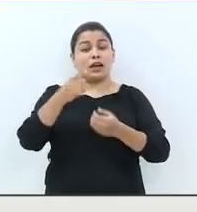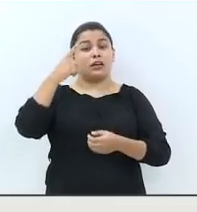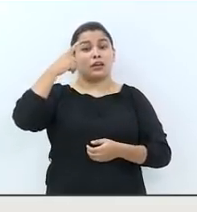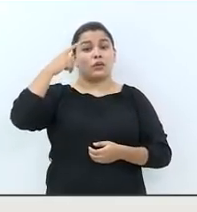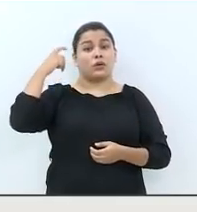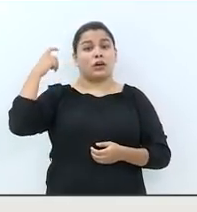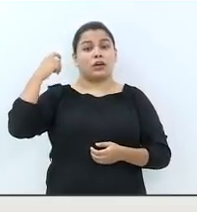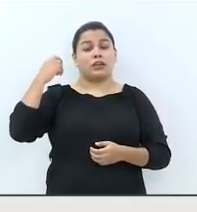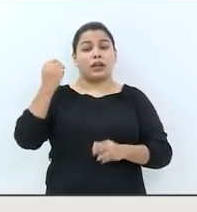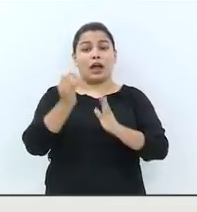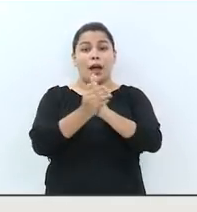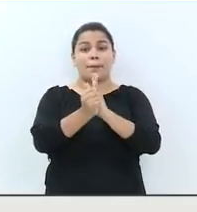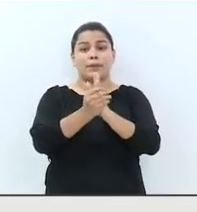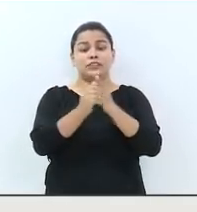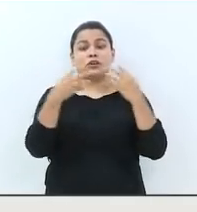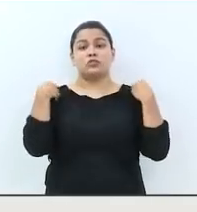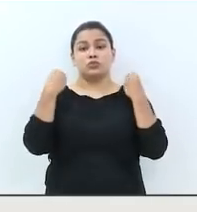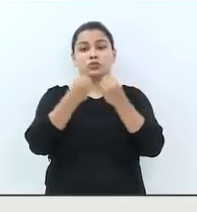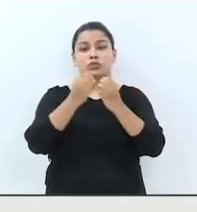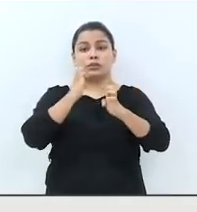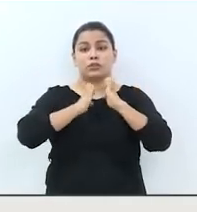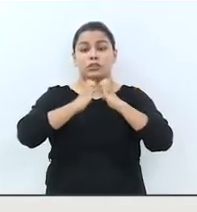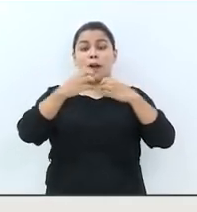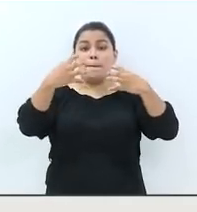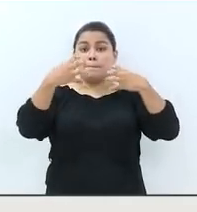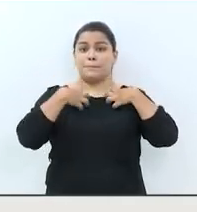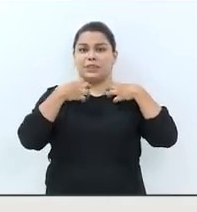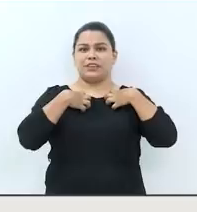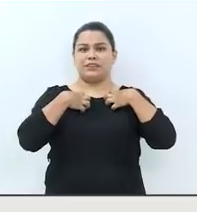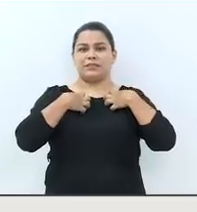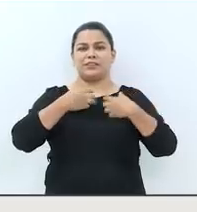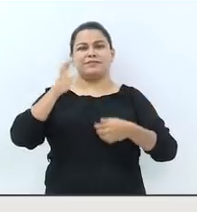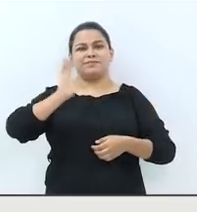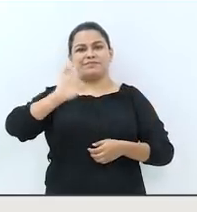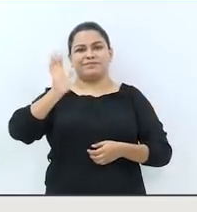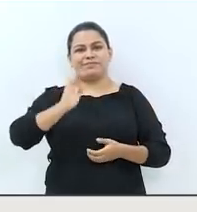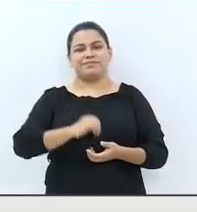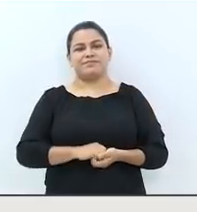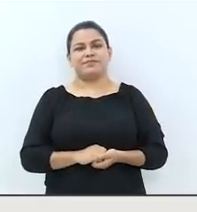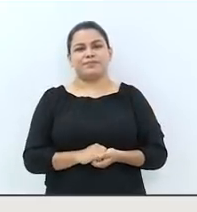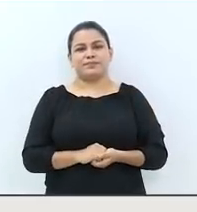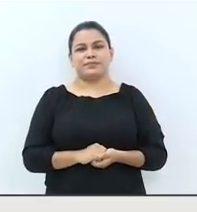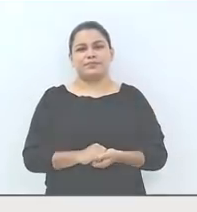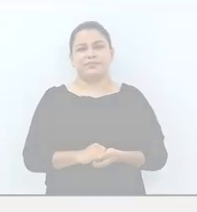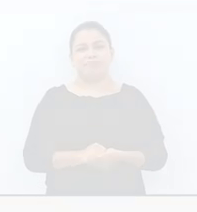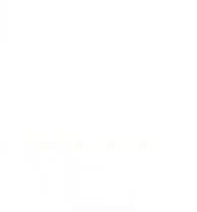recuerden que las habilidades socioemocionales se viven. Ha sido un gusto y nos vemos en la próxima.